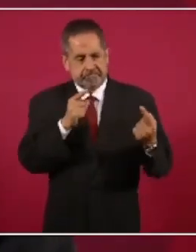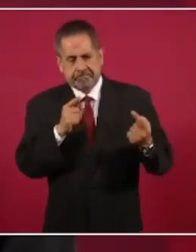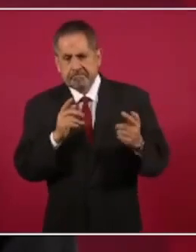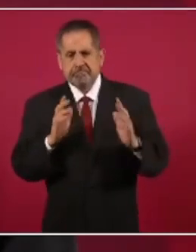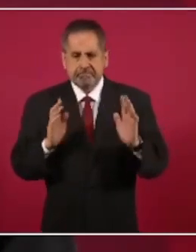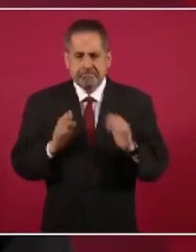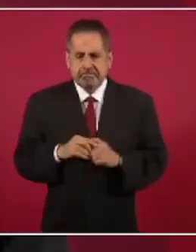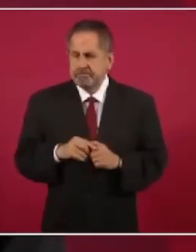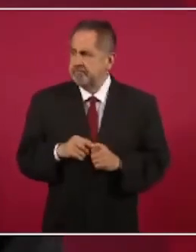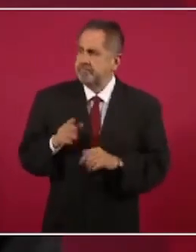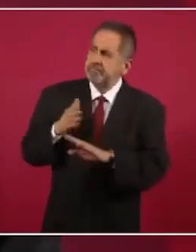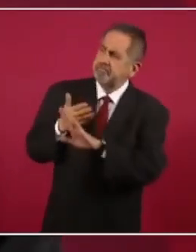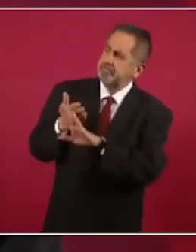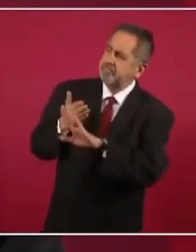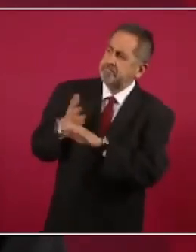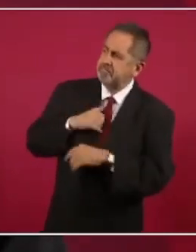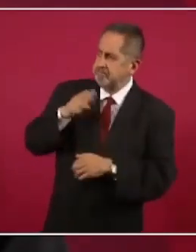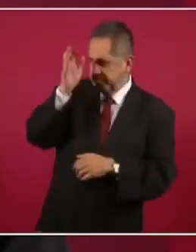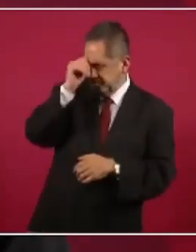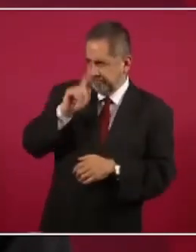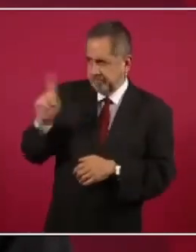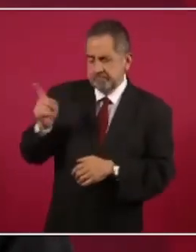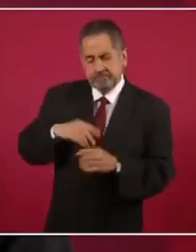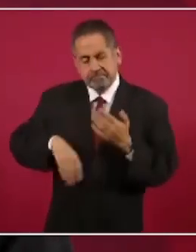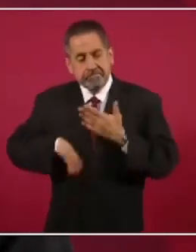están en contra de nosotros,